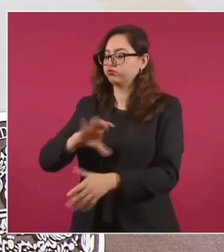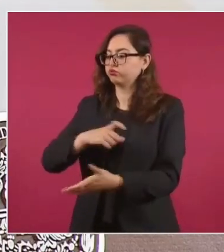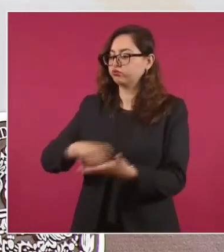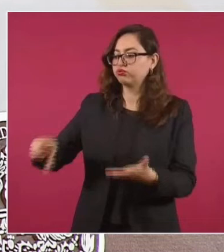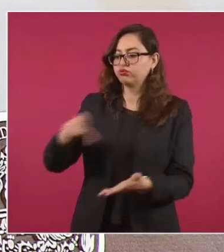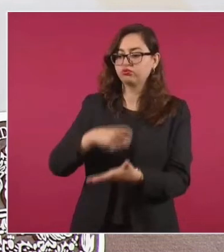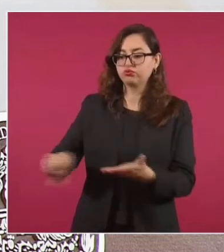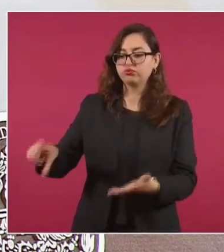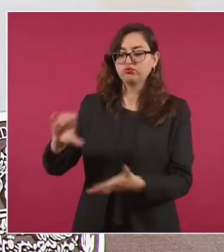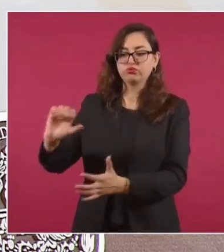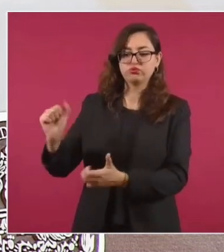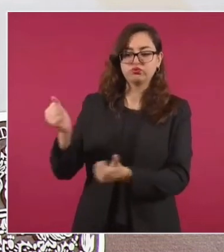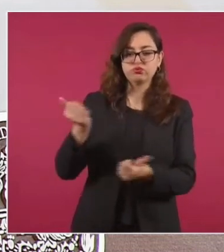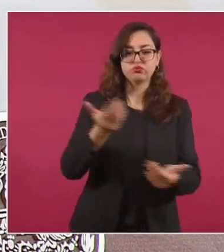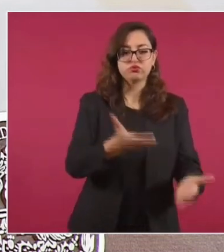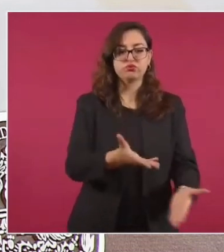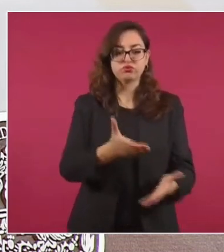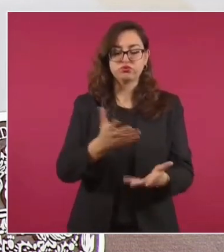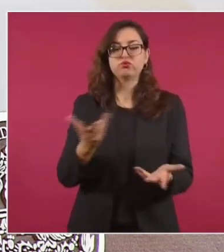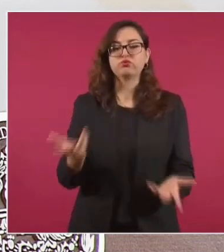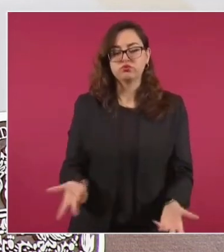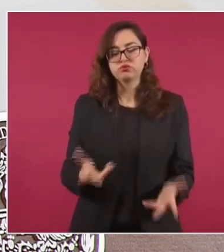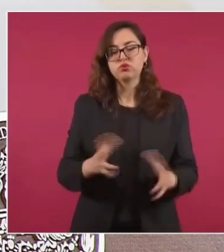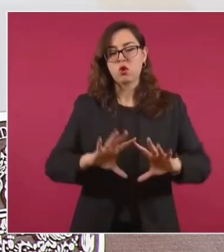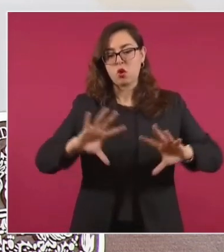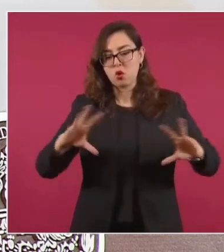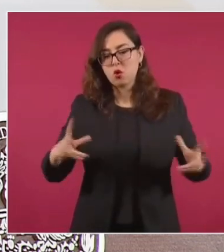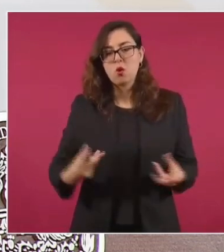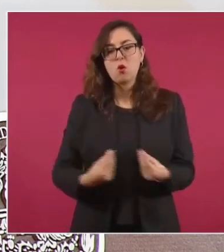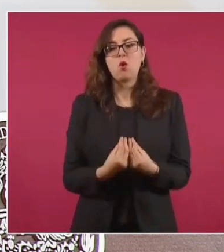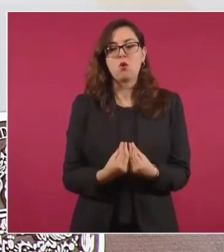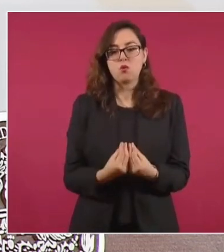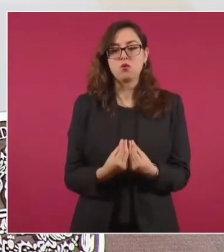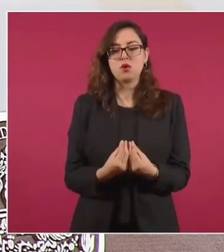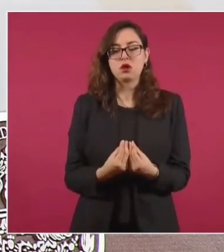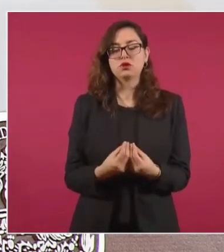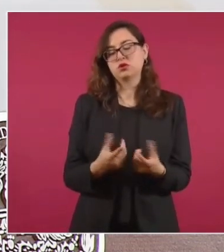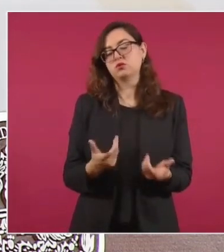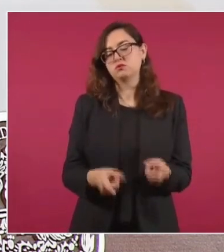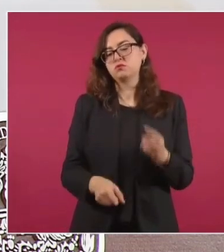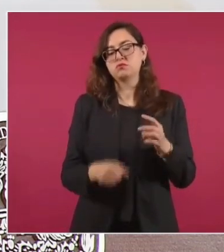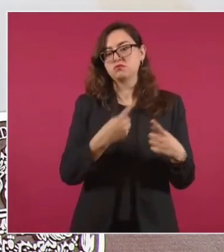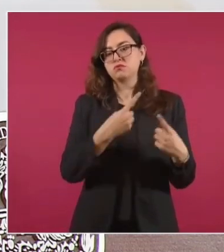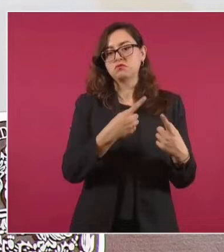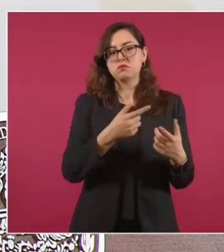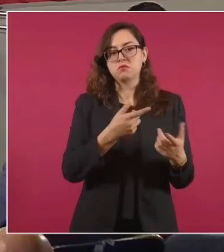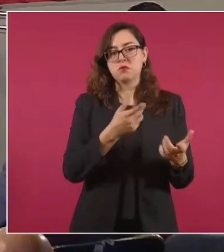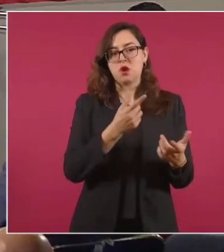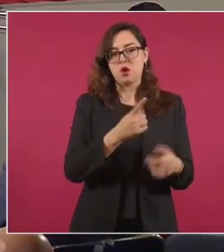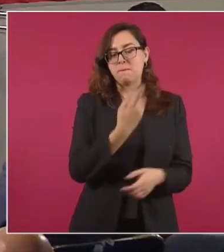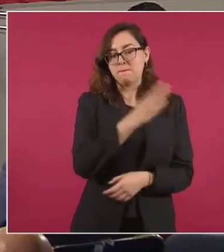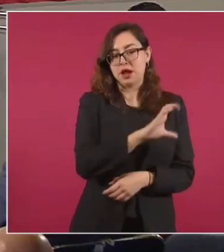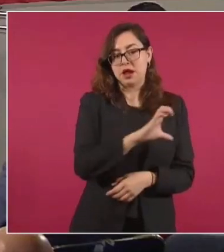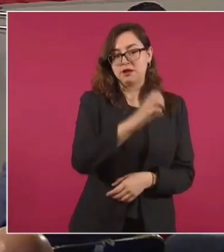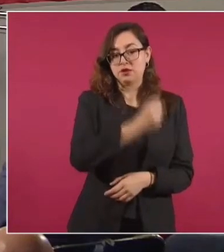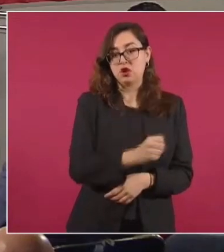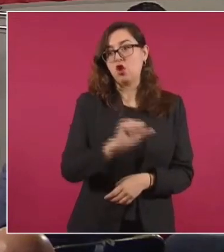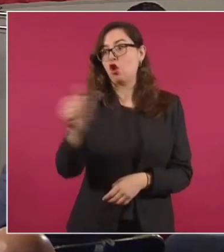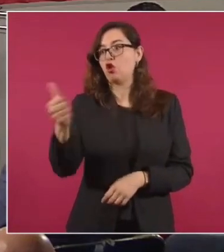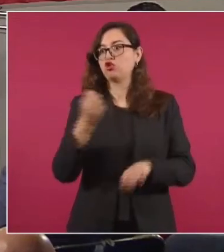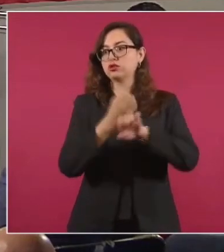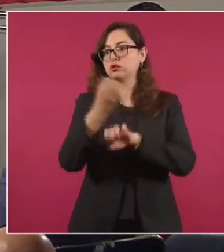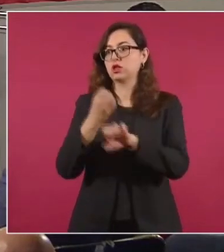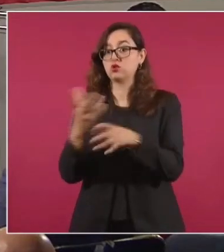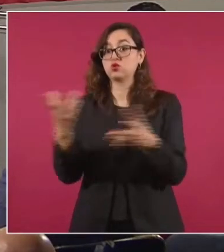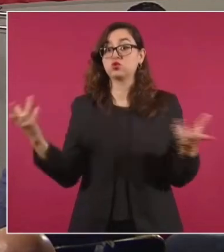Baja California Sur para hacer una compra de varios estados. Y en el abasto